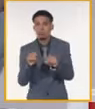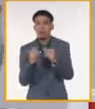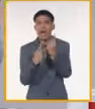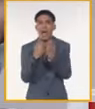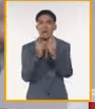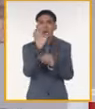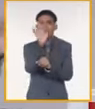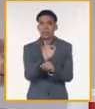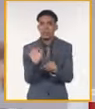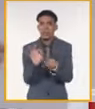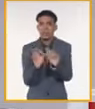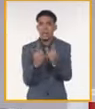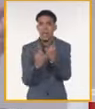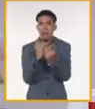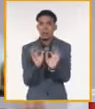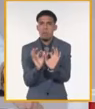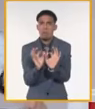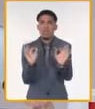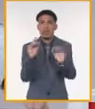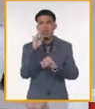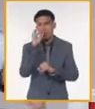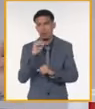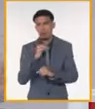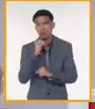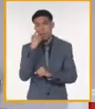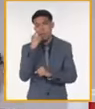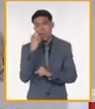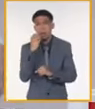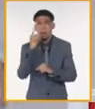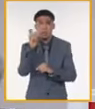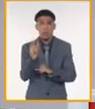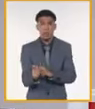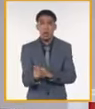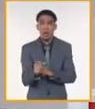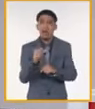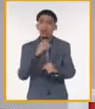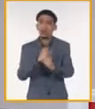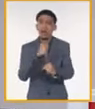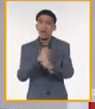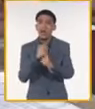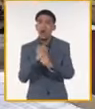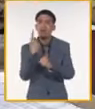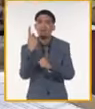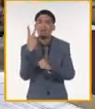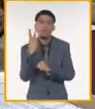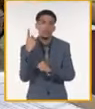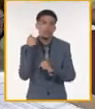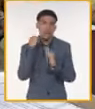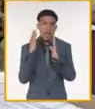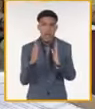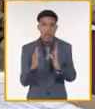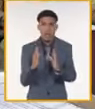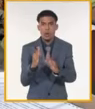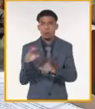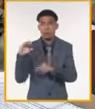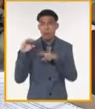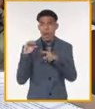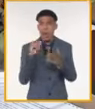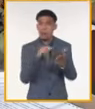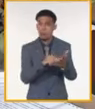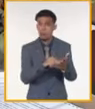tiene que tener una trazabilidad Bueno mira esta persona trabajó durante todo este año aquí ganó este eso va expediente igualito que que trabajar en el